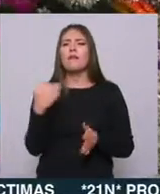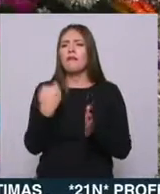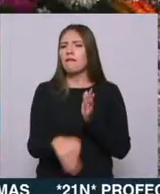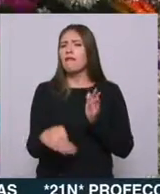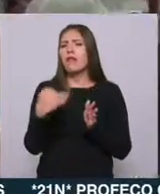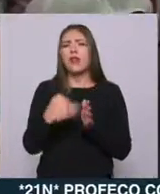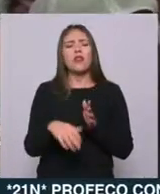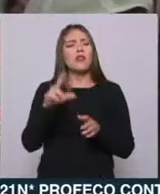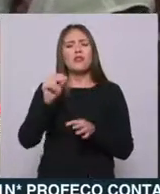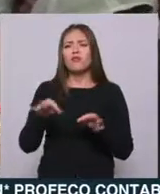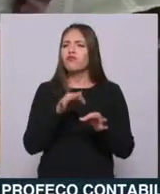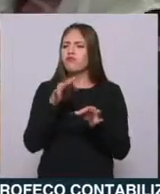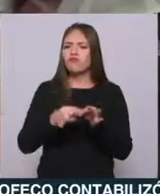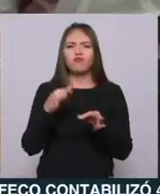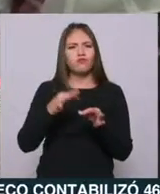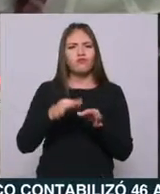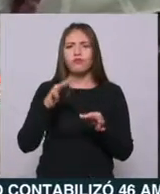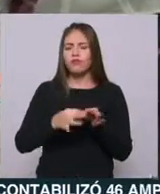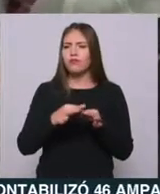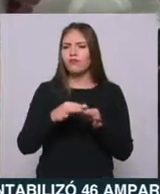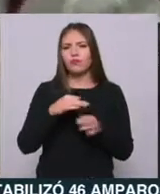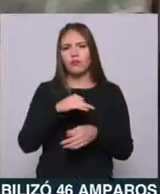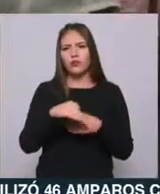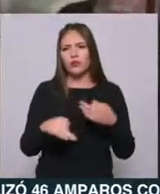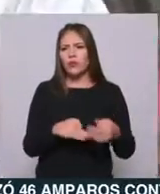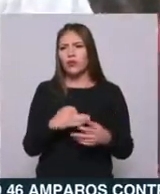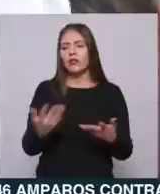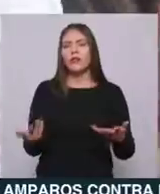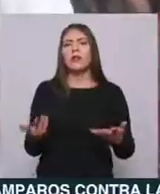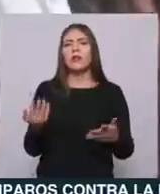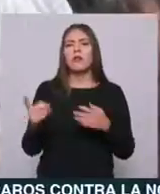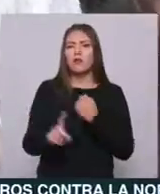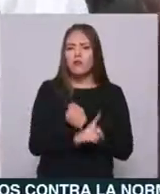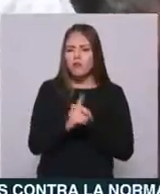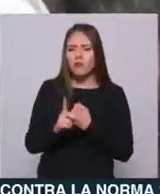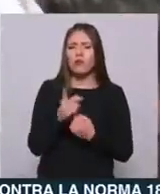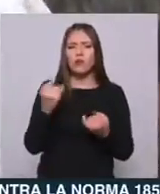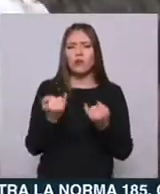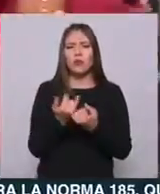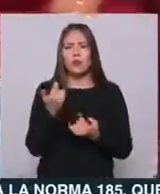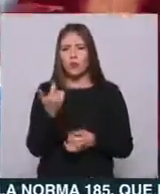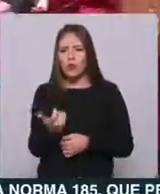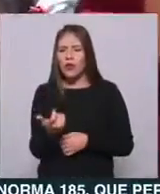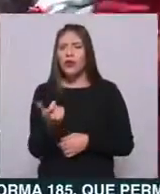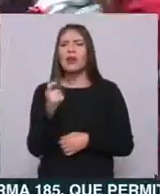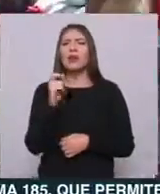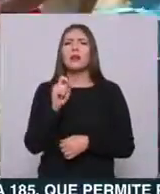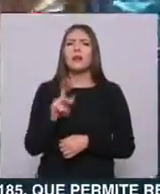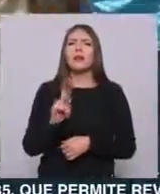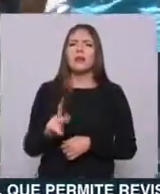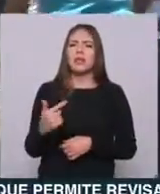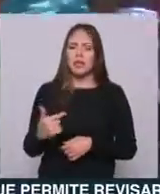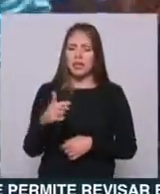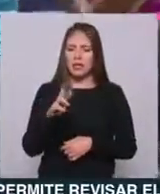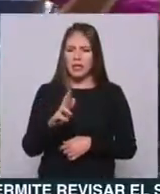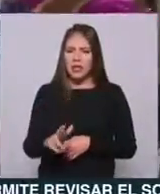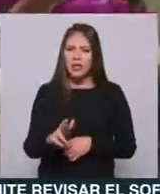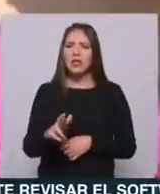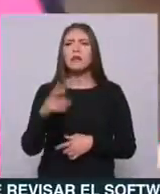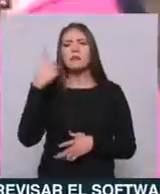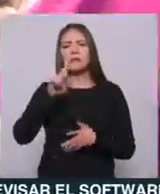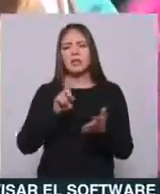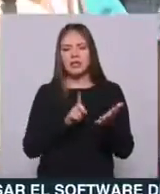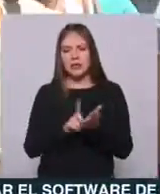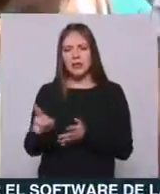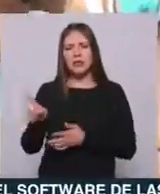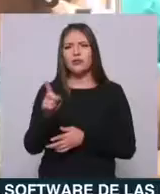cumple. Tenemos graves problemas financieros, particularmente en las Procuradurías de Protección de Derechos de la Niñez, que son